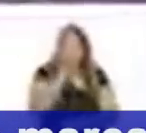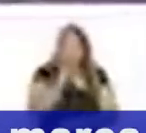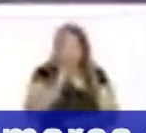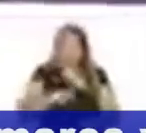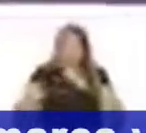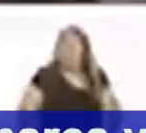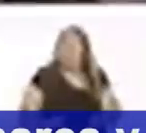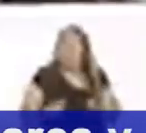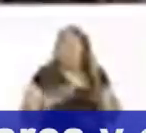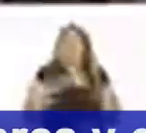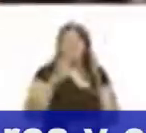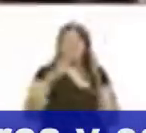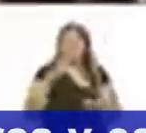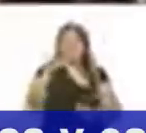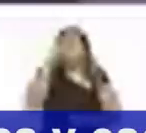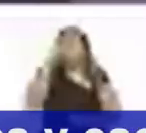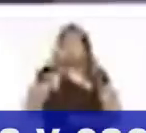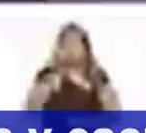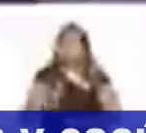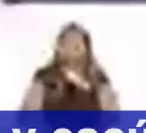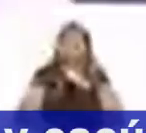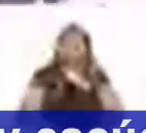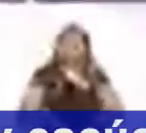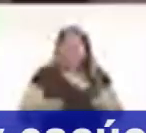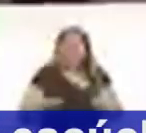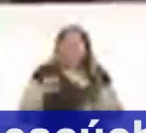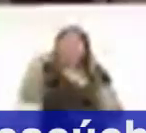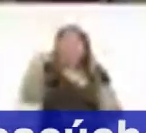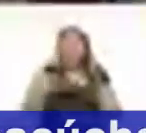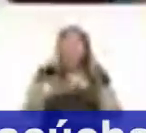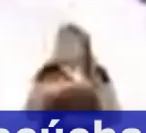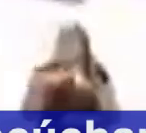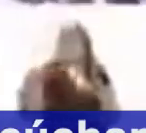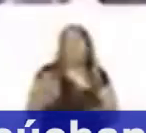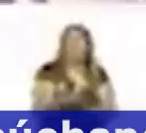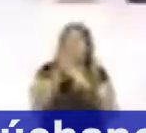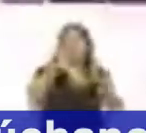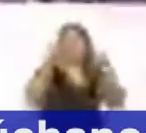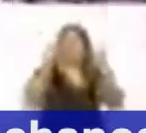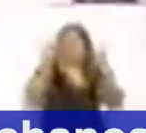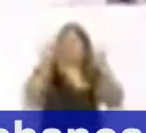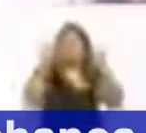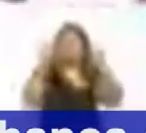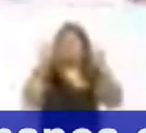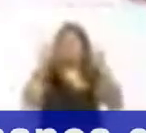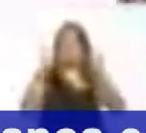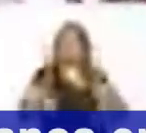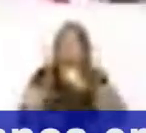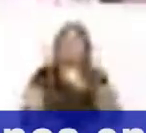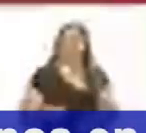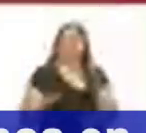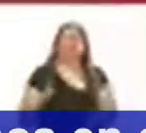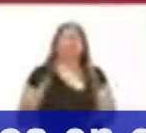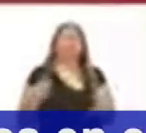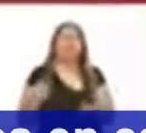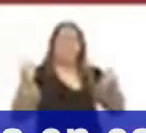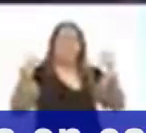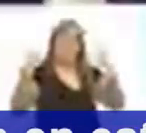viva México! ¡Que viva México! ¡Vamos a ganar!